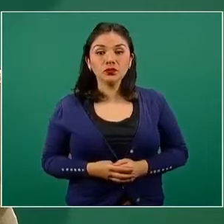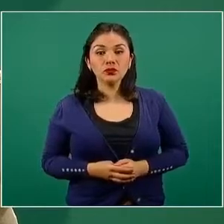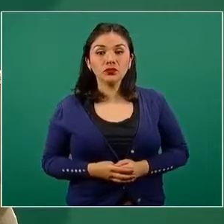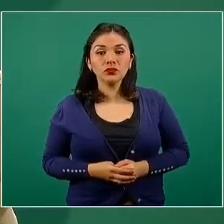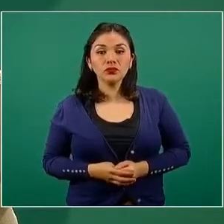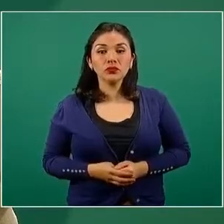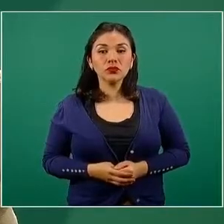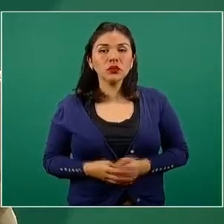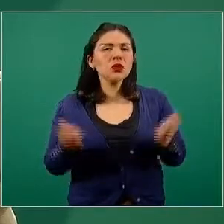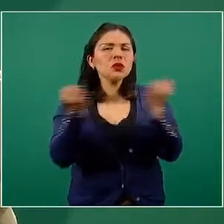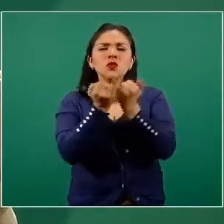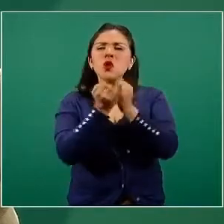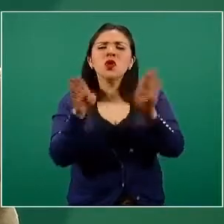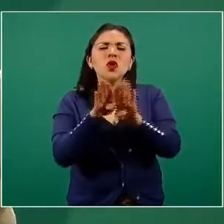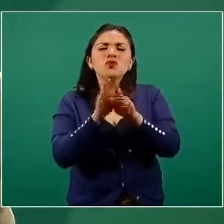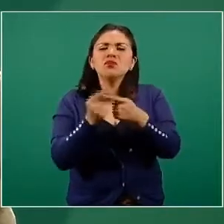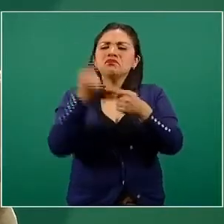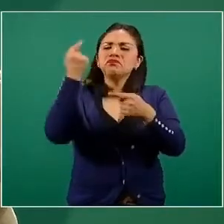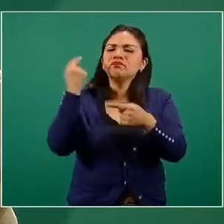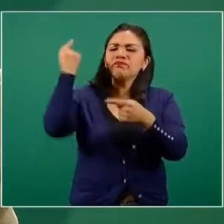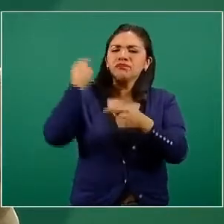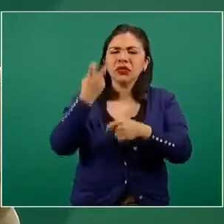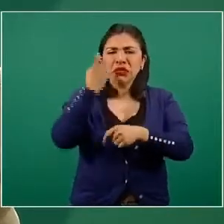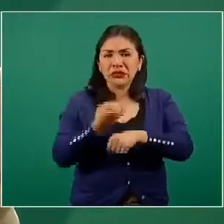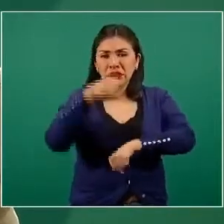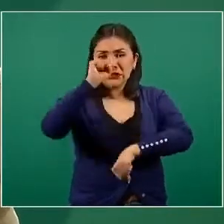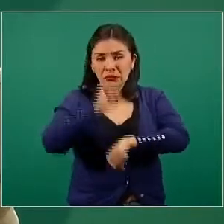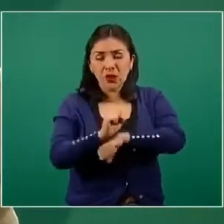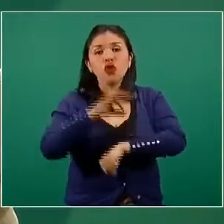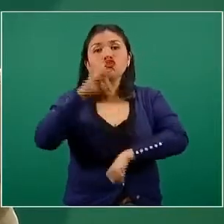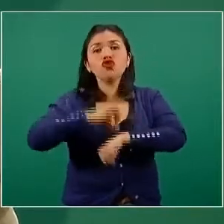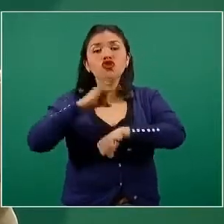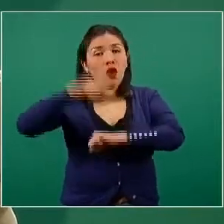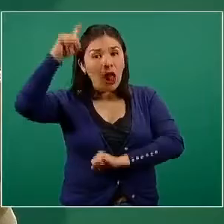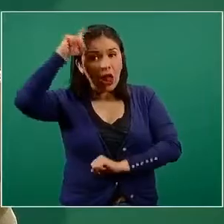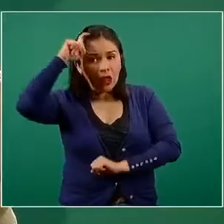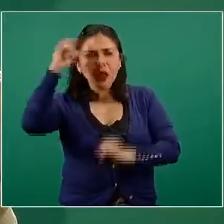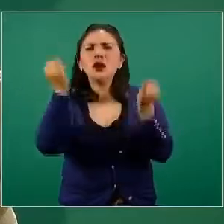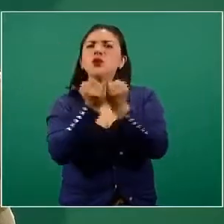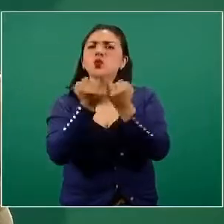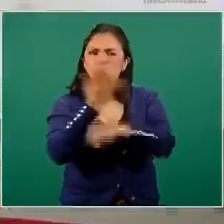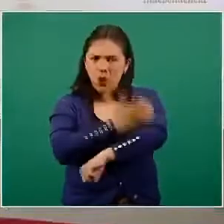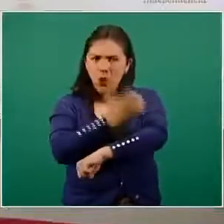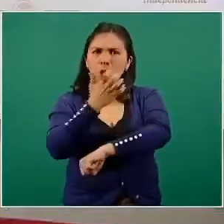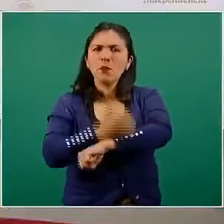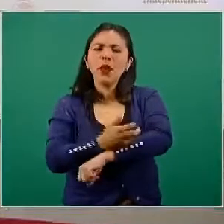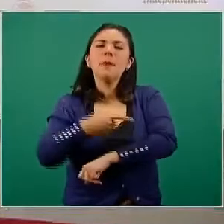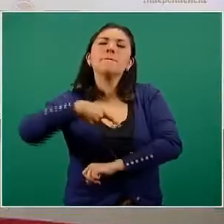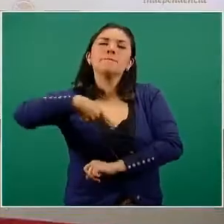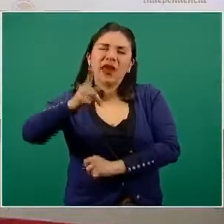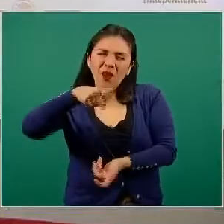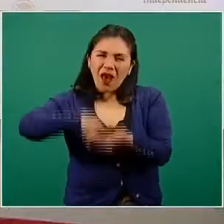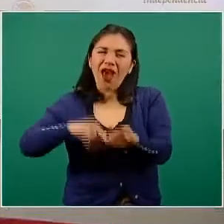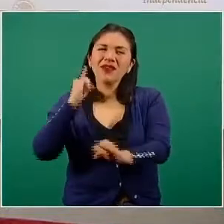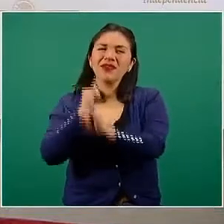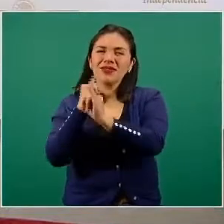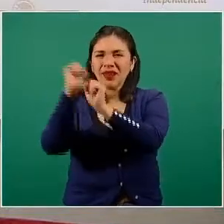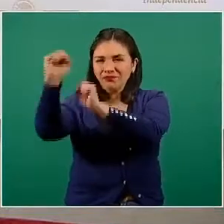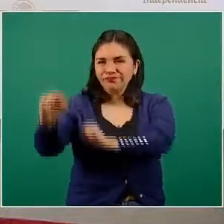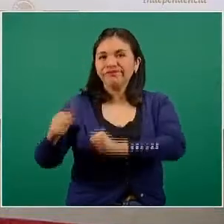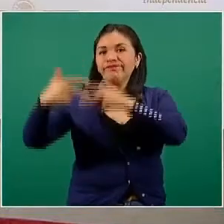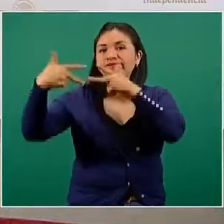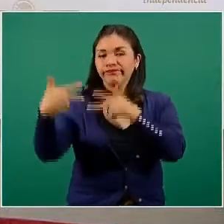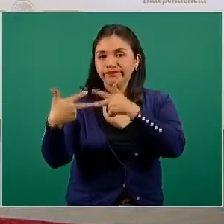Como ha sido durante esta semana, el doctor López-Gatell también nos acompaña, pero en línea, de